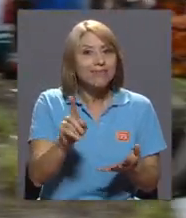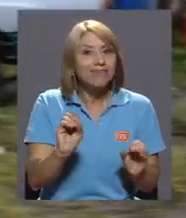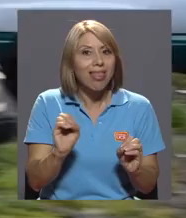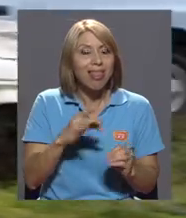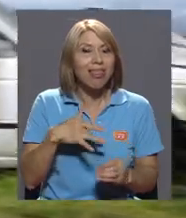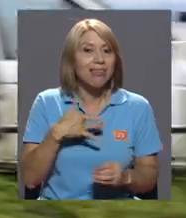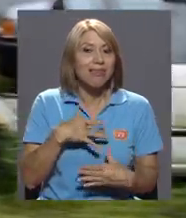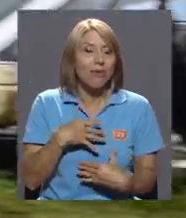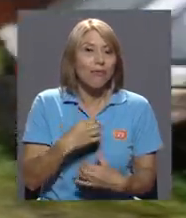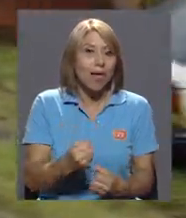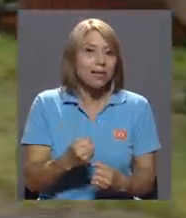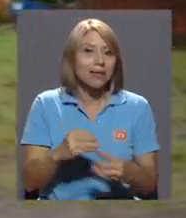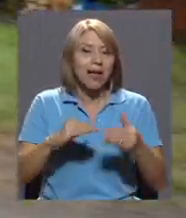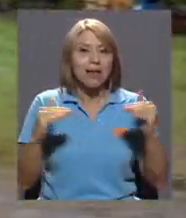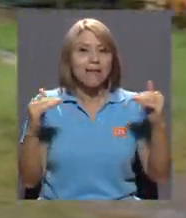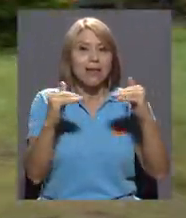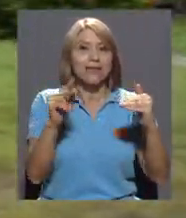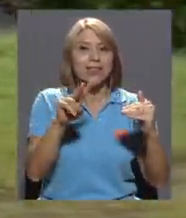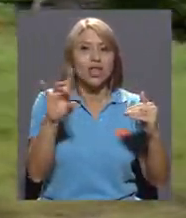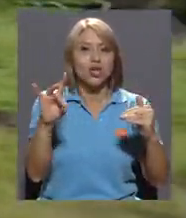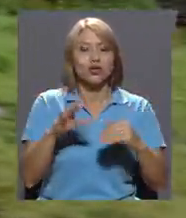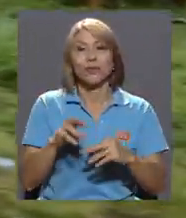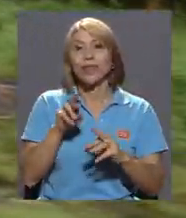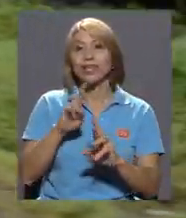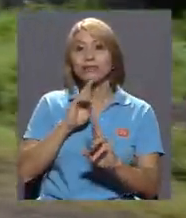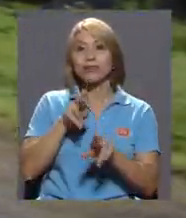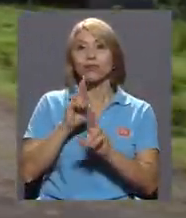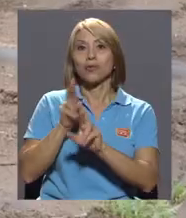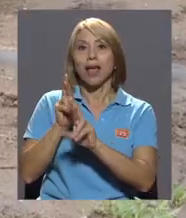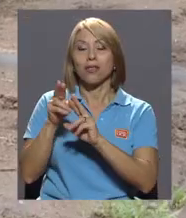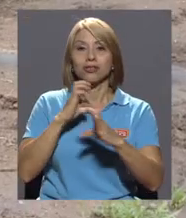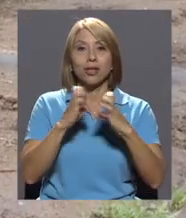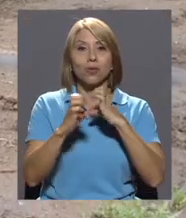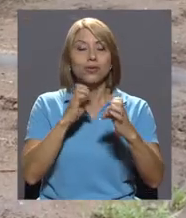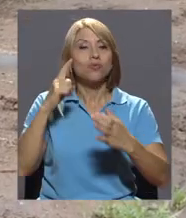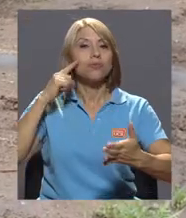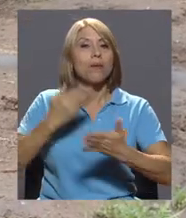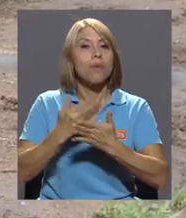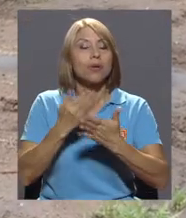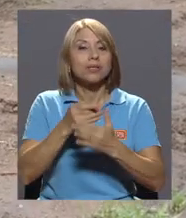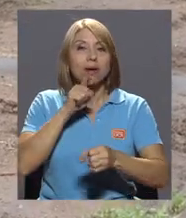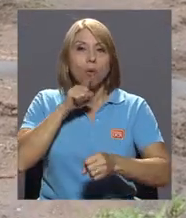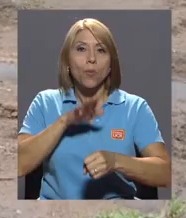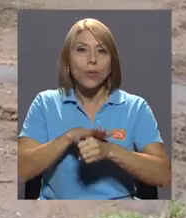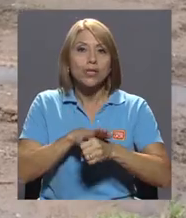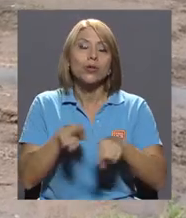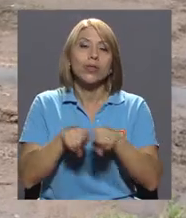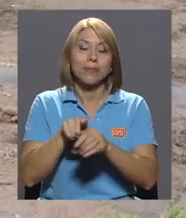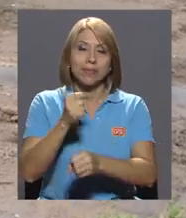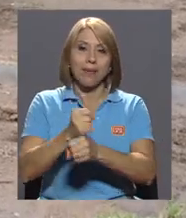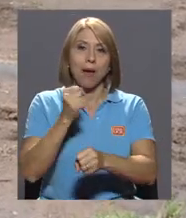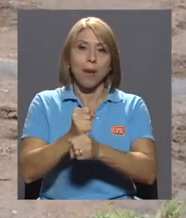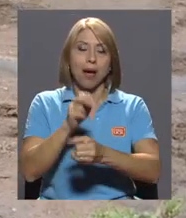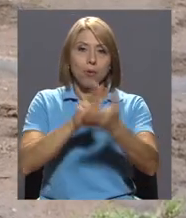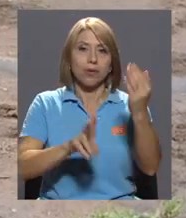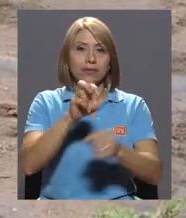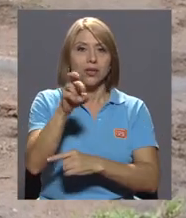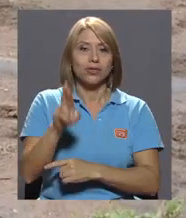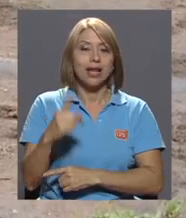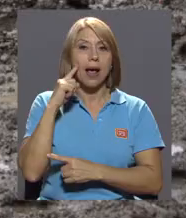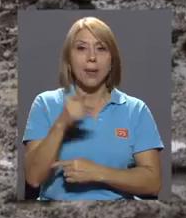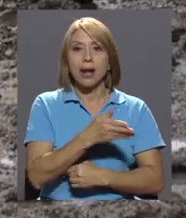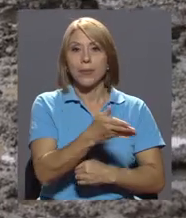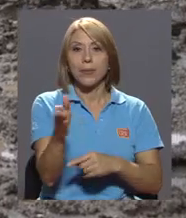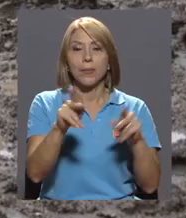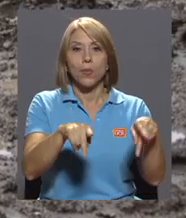niveles de 28. Estos resultados brindados por estas encuestas demuestran el compromiso y aporte que brinda la Universidad de Costa Rica a la